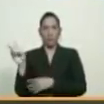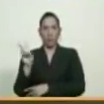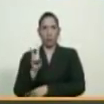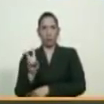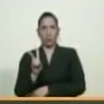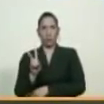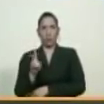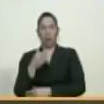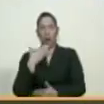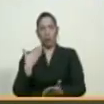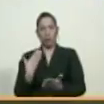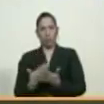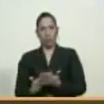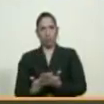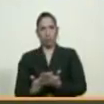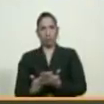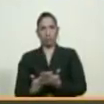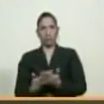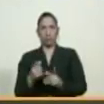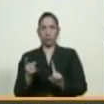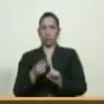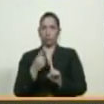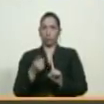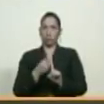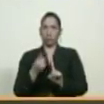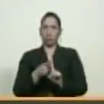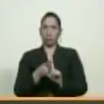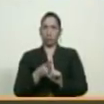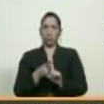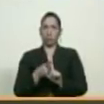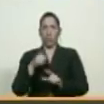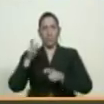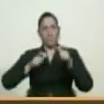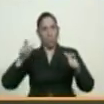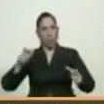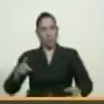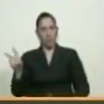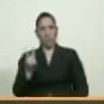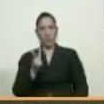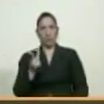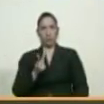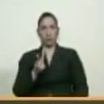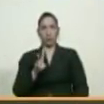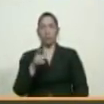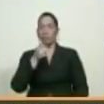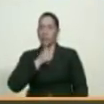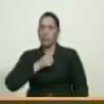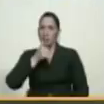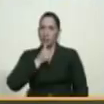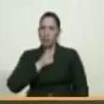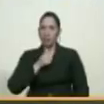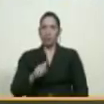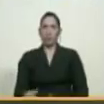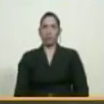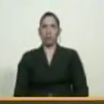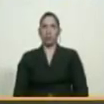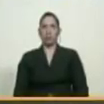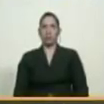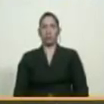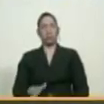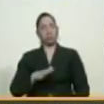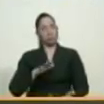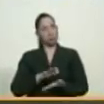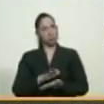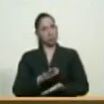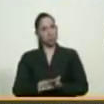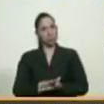queremos agradecer, en primer lugar, al pueblo venezolano por su paciencia, por su civismo en